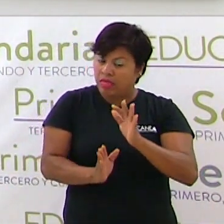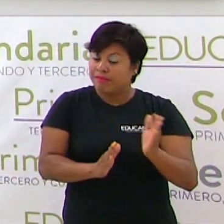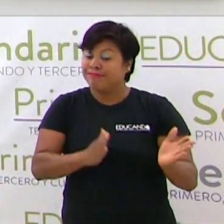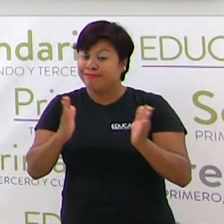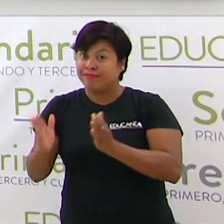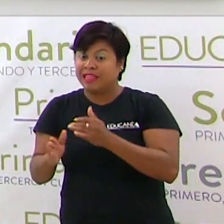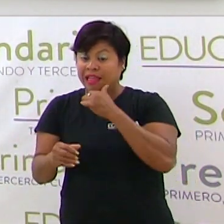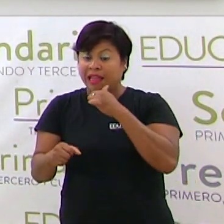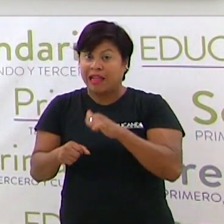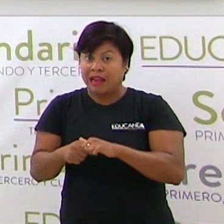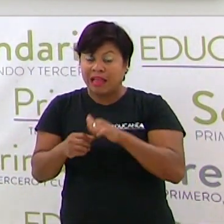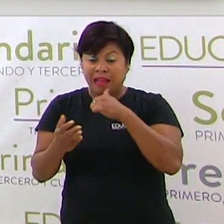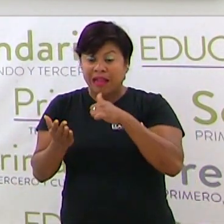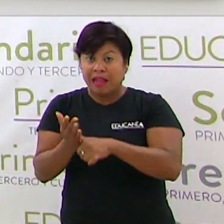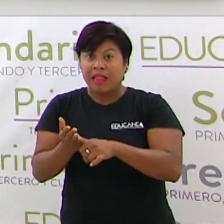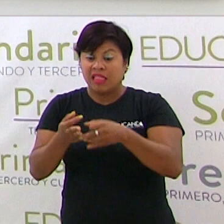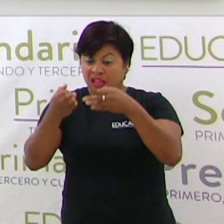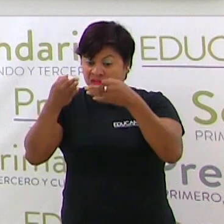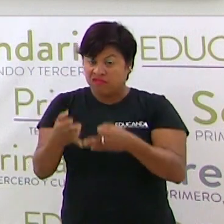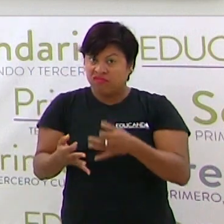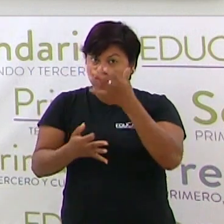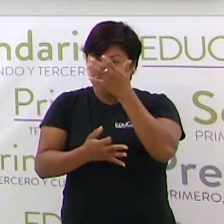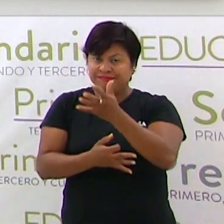vamos a escribir que